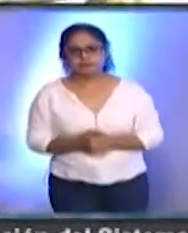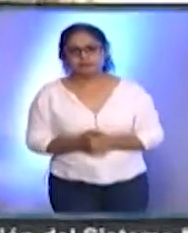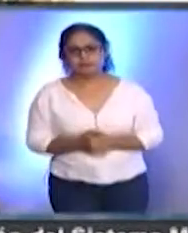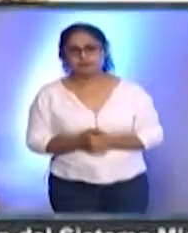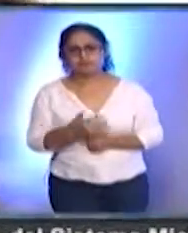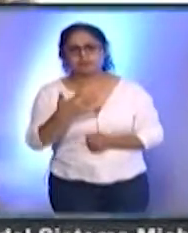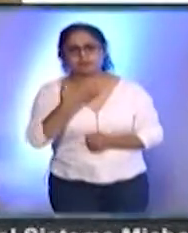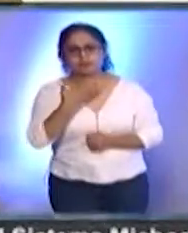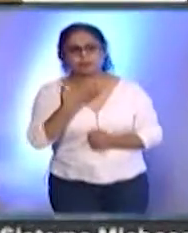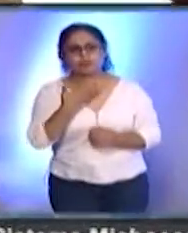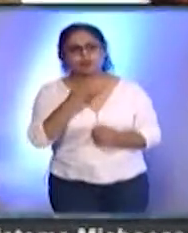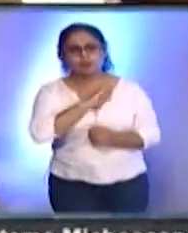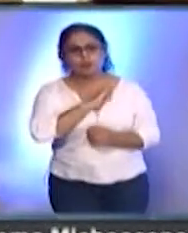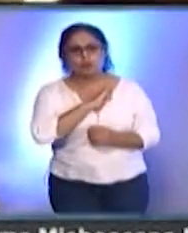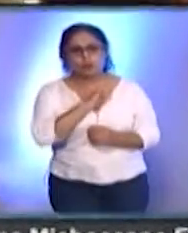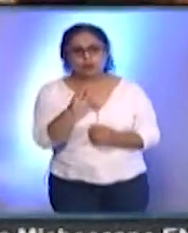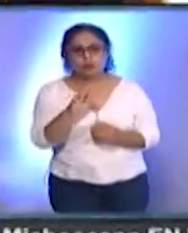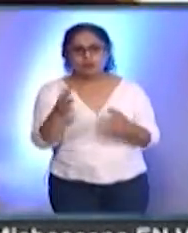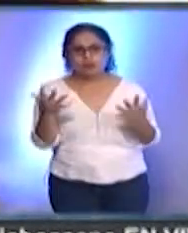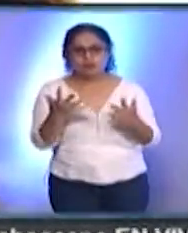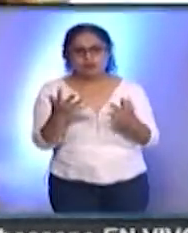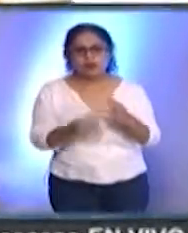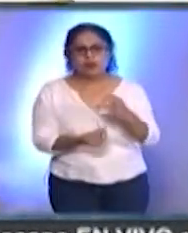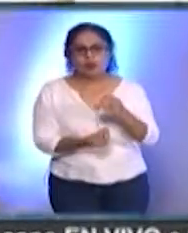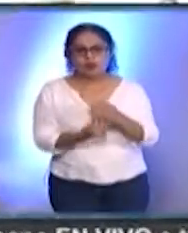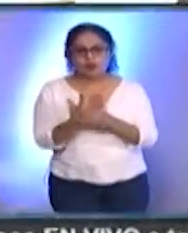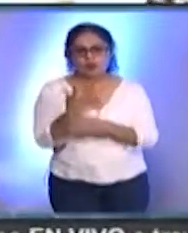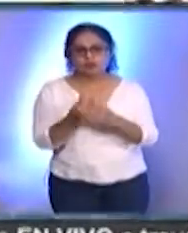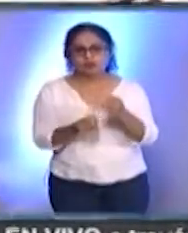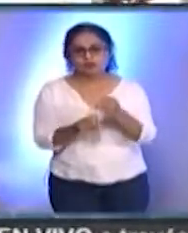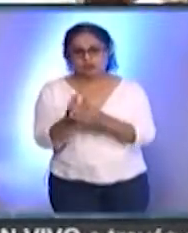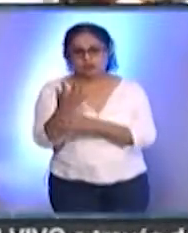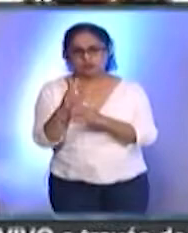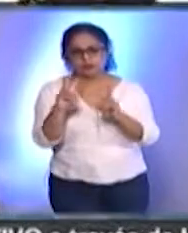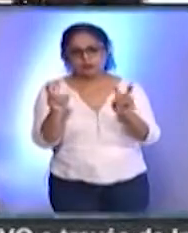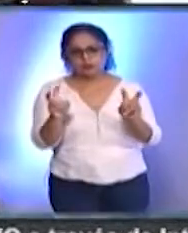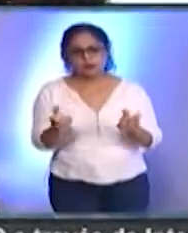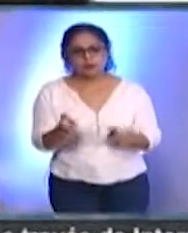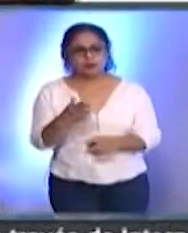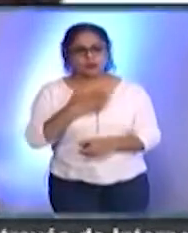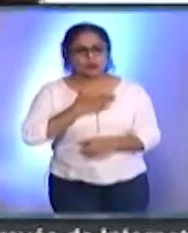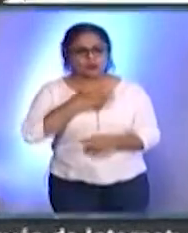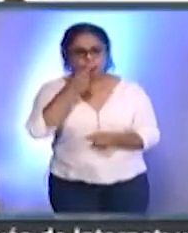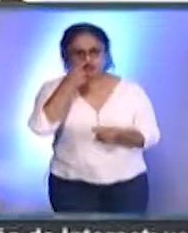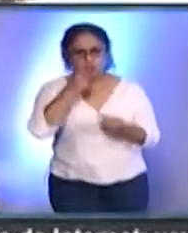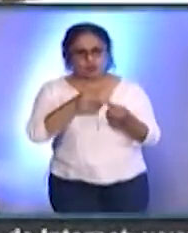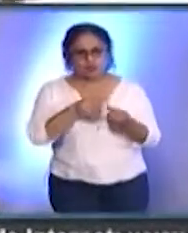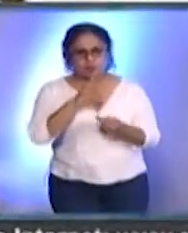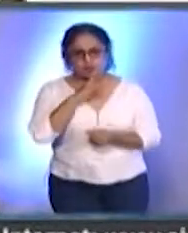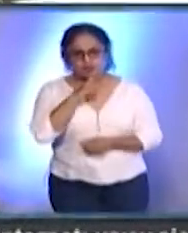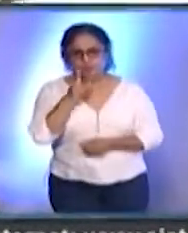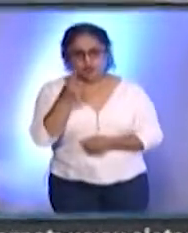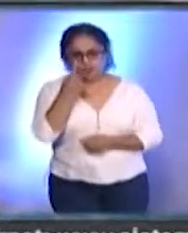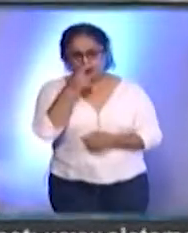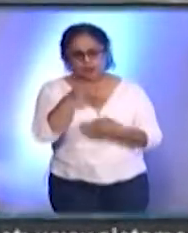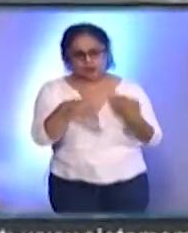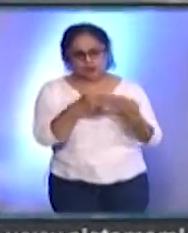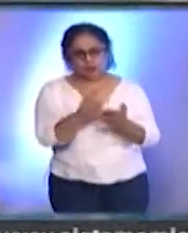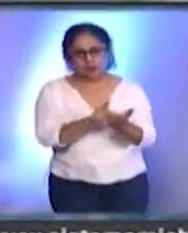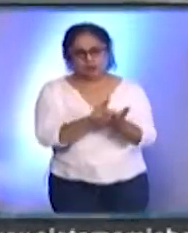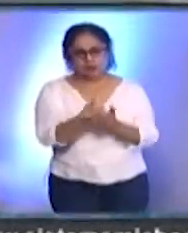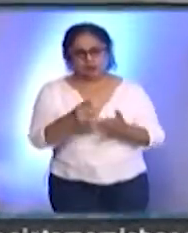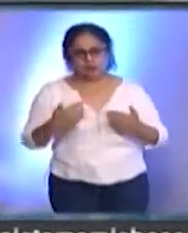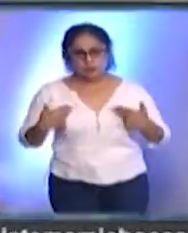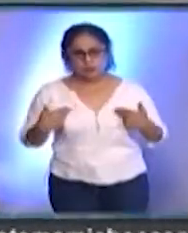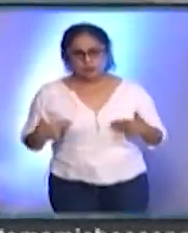se puede construir, creo yo, un nuevo esquema legal para los pueblos indígenas que sea de mayor provecho para sus derechos humanos. Resaltó que se